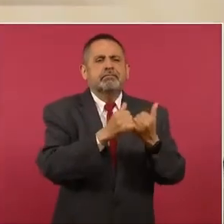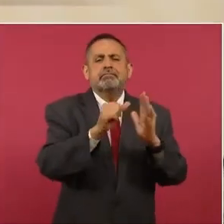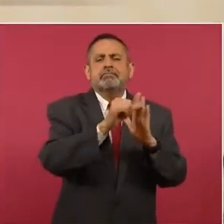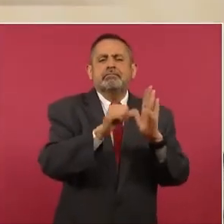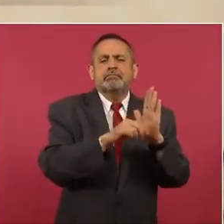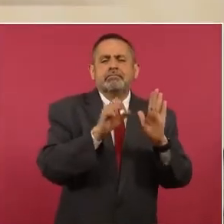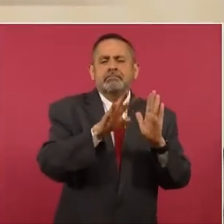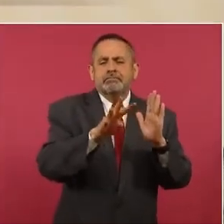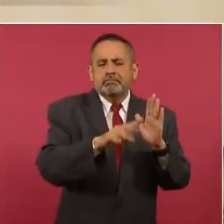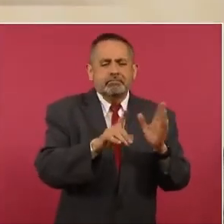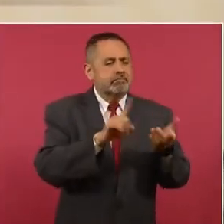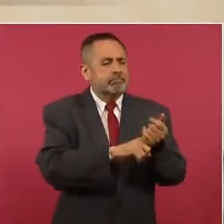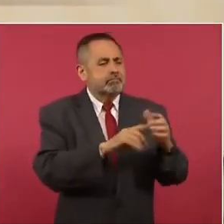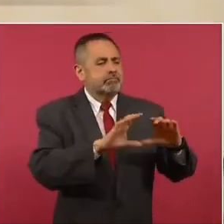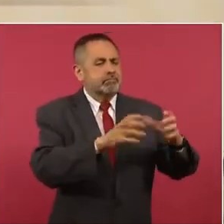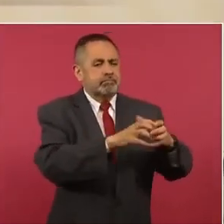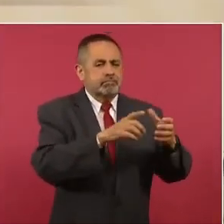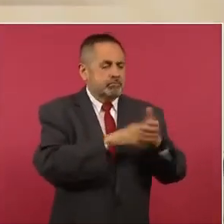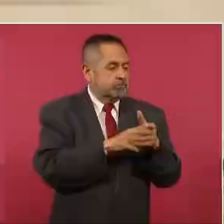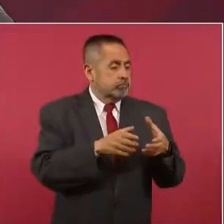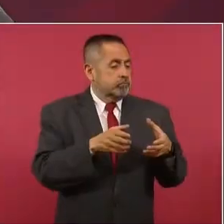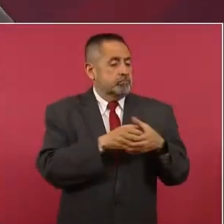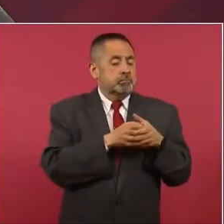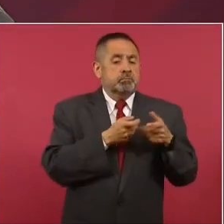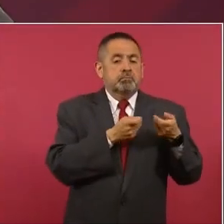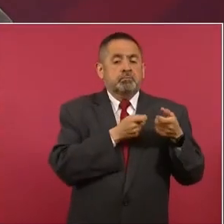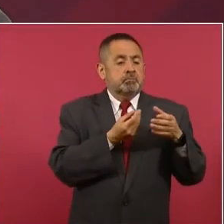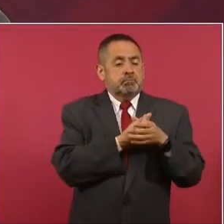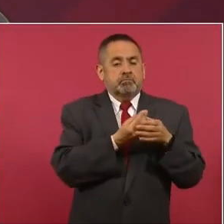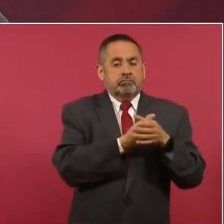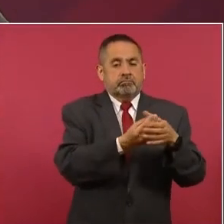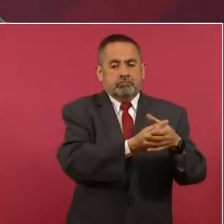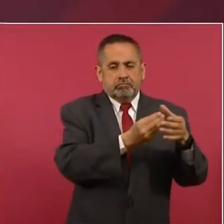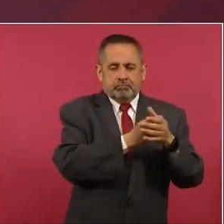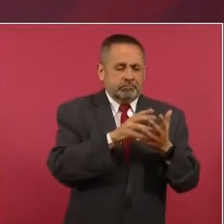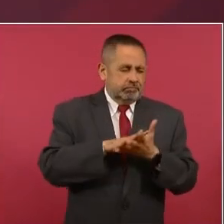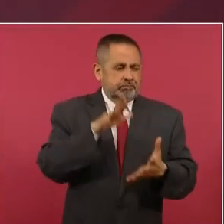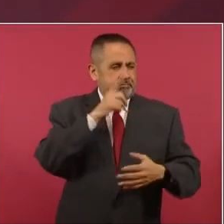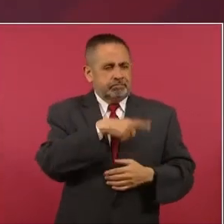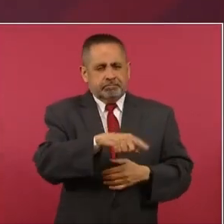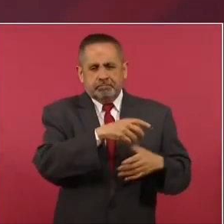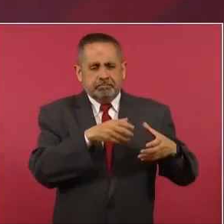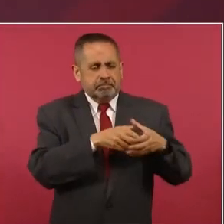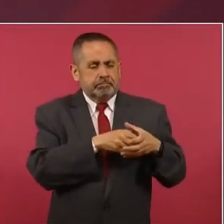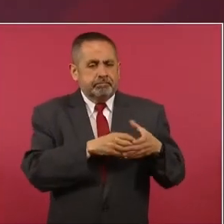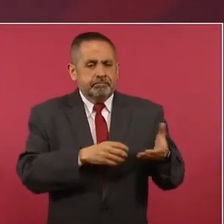19, son puros organismos de cúpula, por lo general.